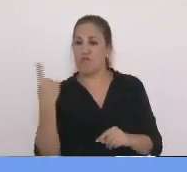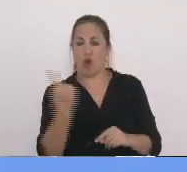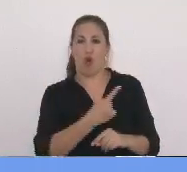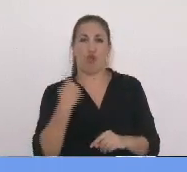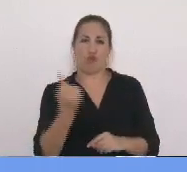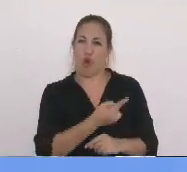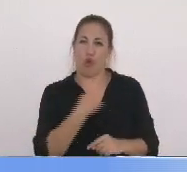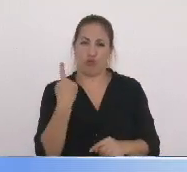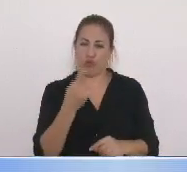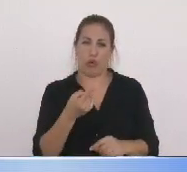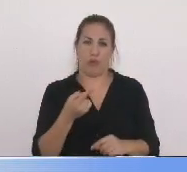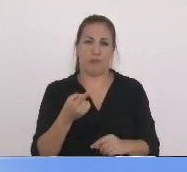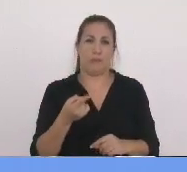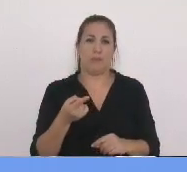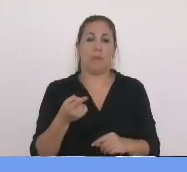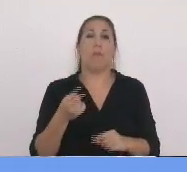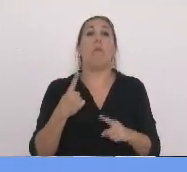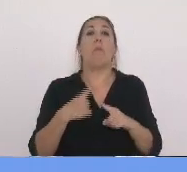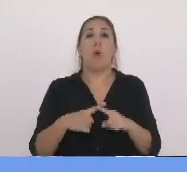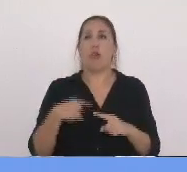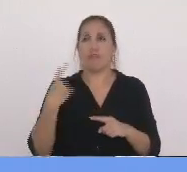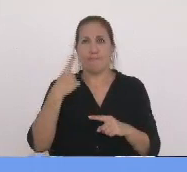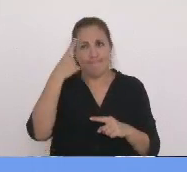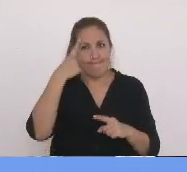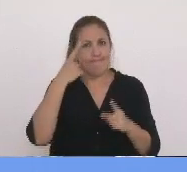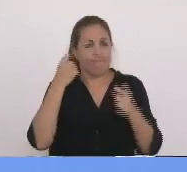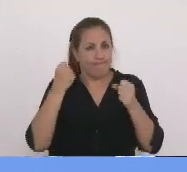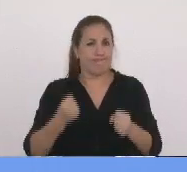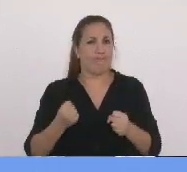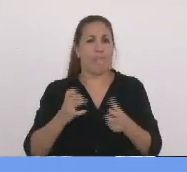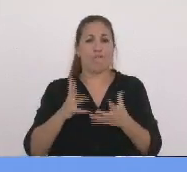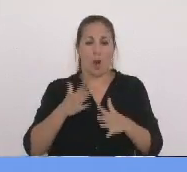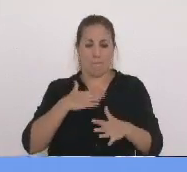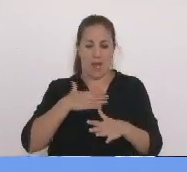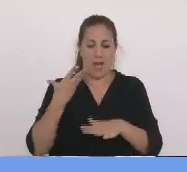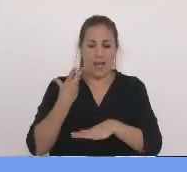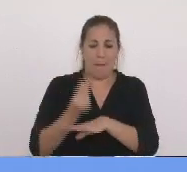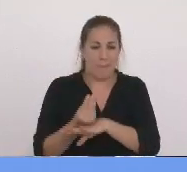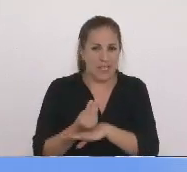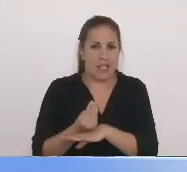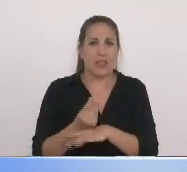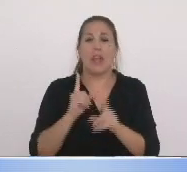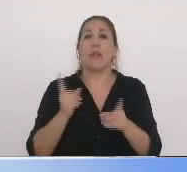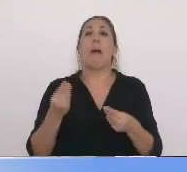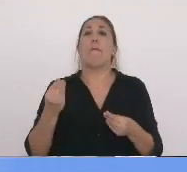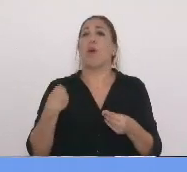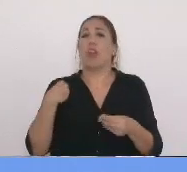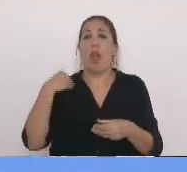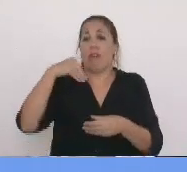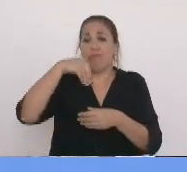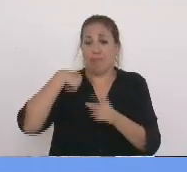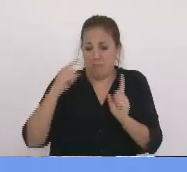por nuestra condición de representantes sino por miembros plenos de una sociedad argentina